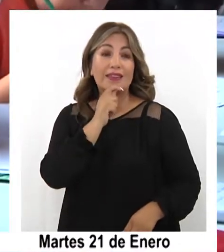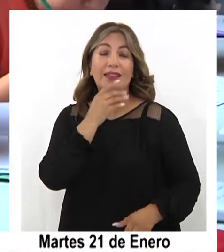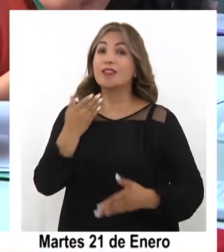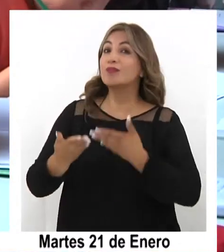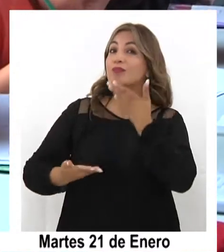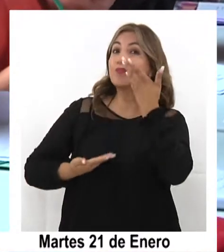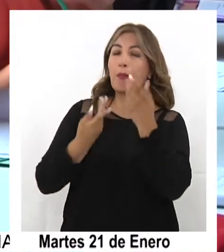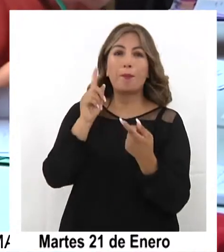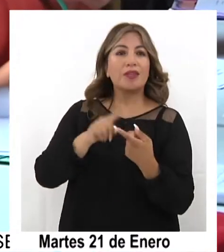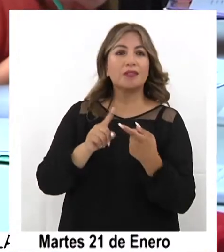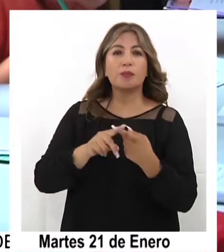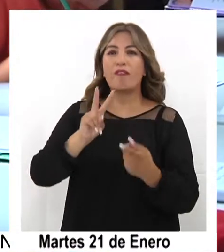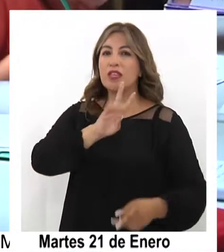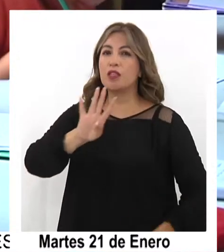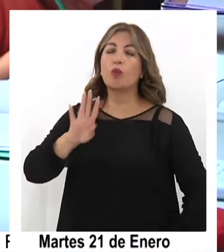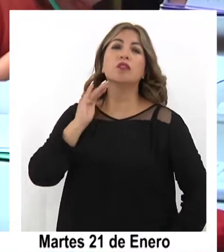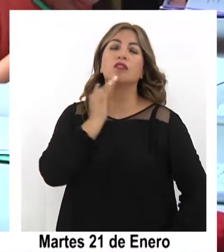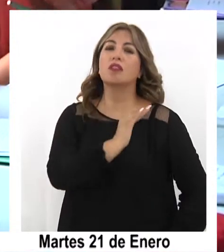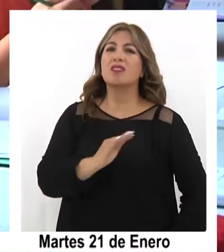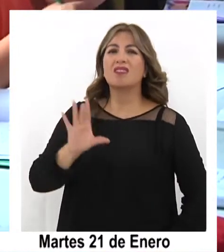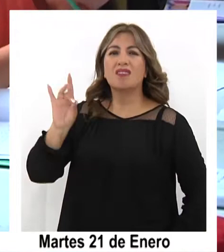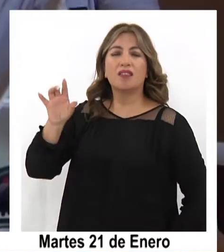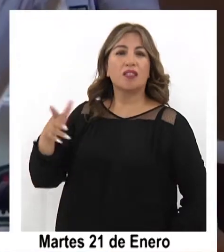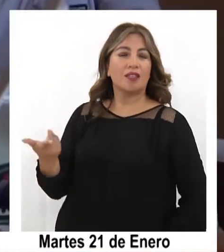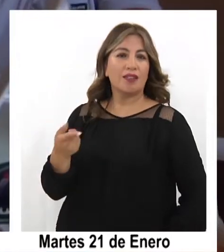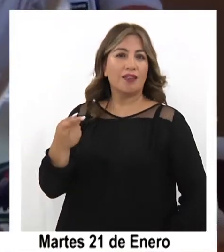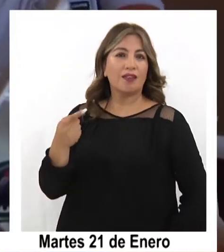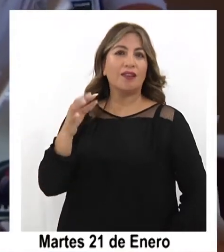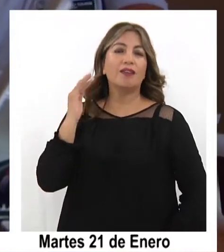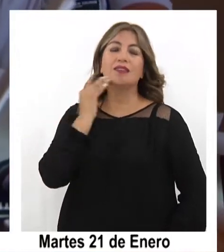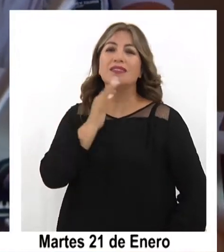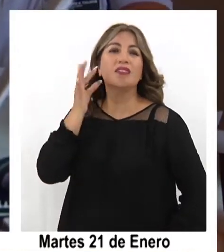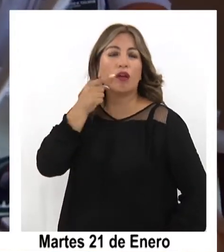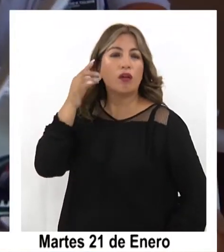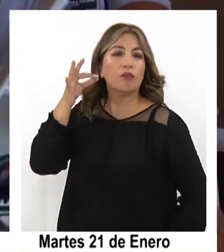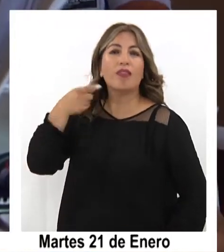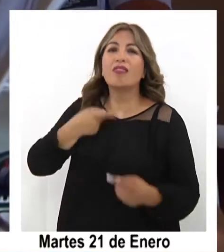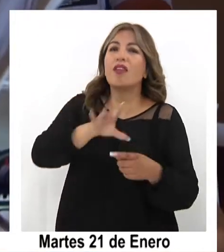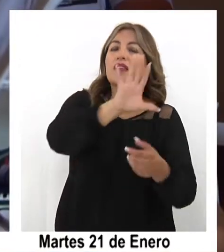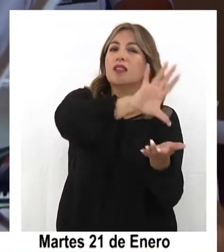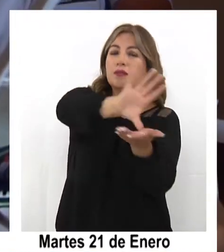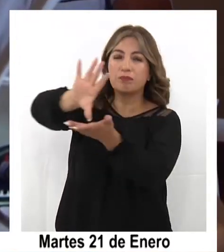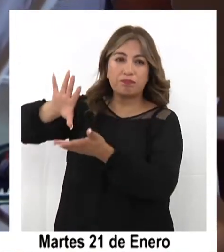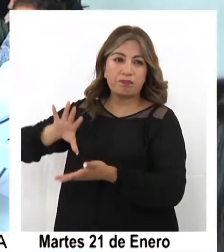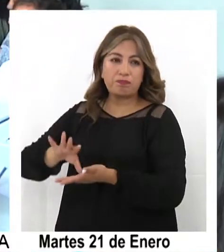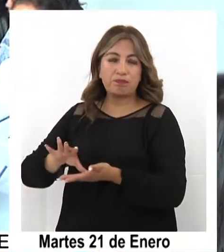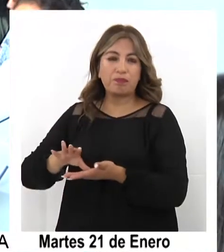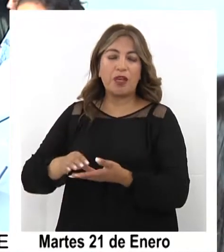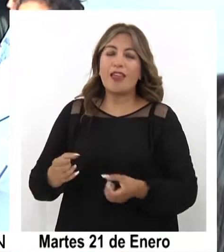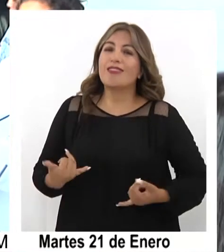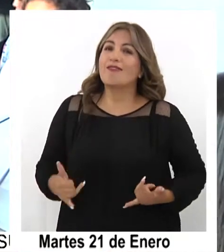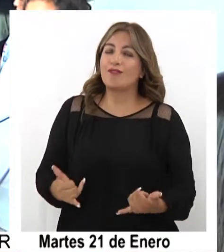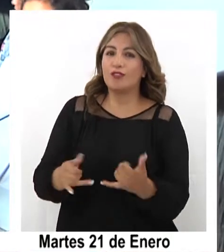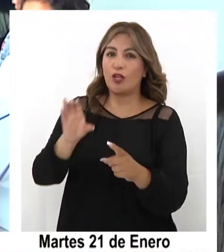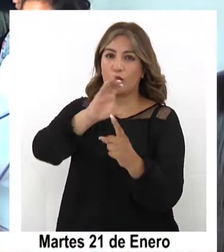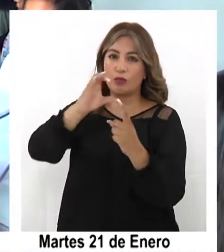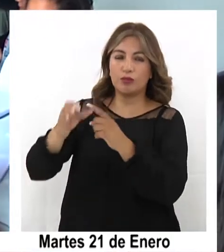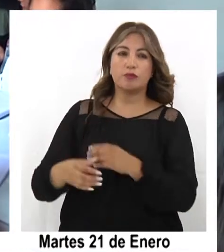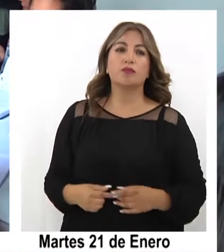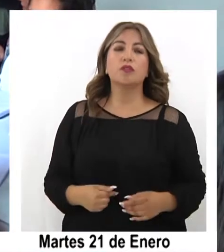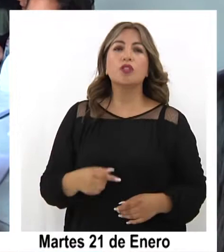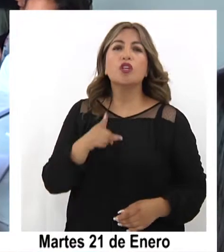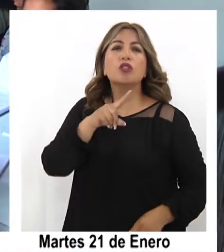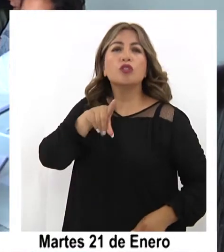En el taller de voces blancas participaron 24 niños de diversas nacionalidades quienes disfrutaron del intercambio